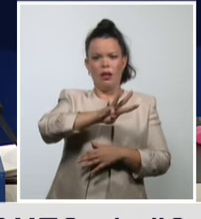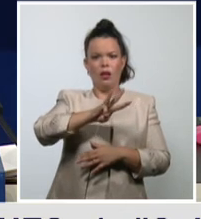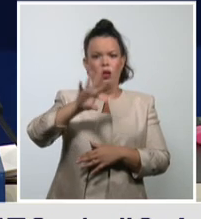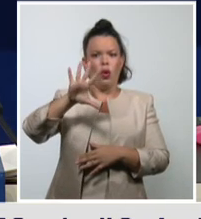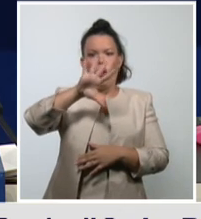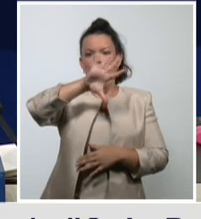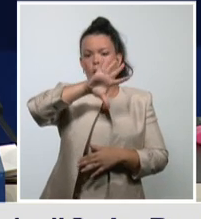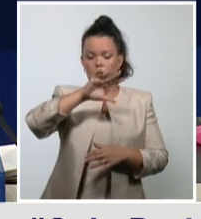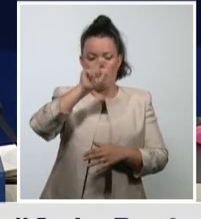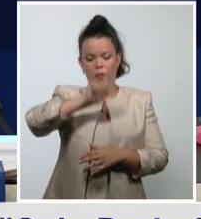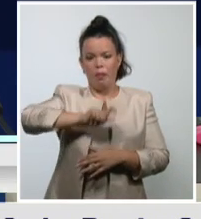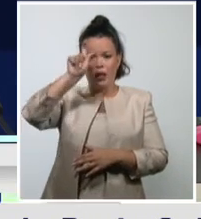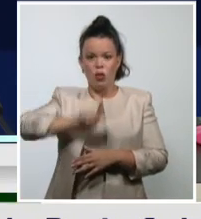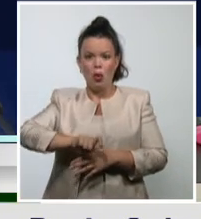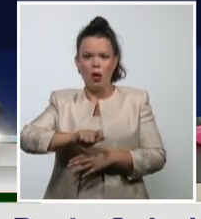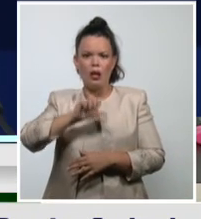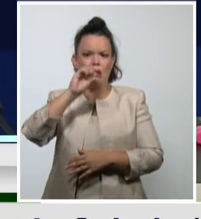asintomáticos en el momento del diagnóstico.